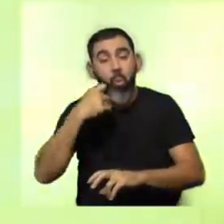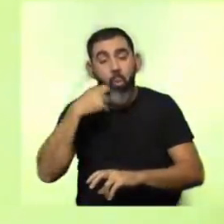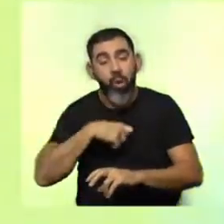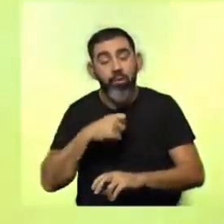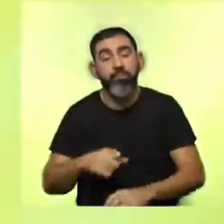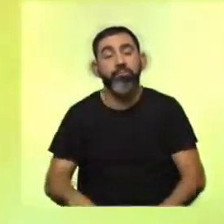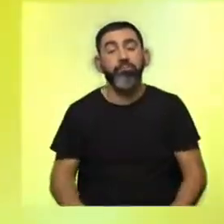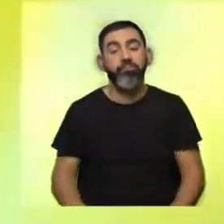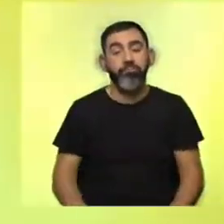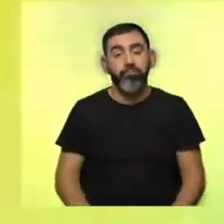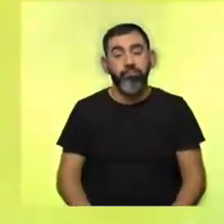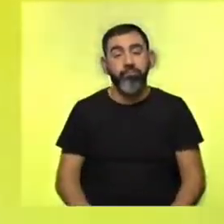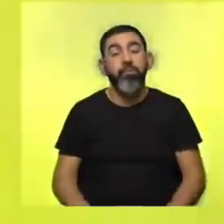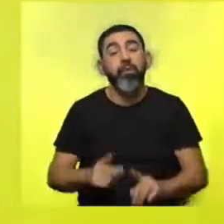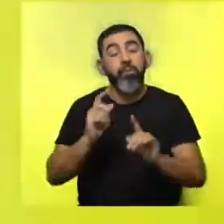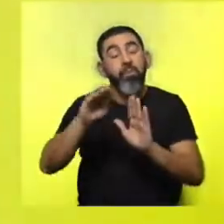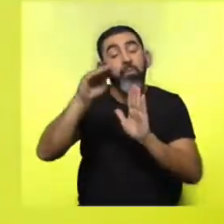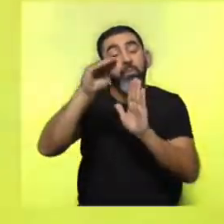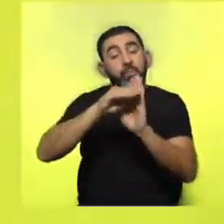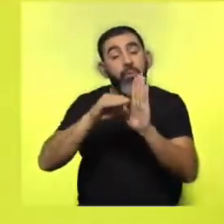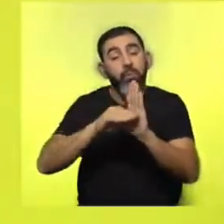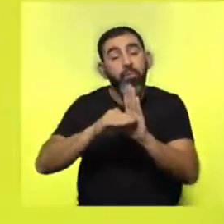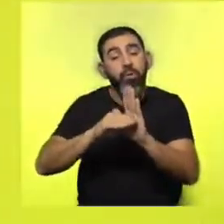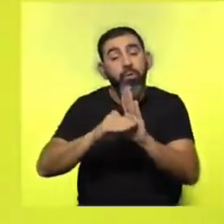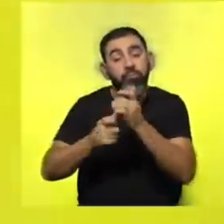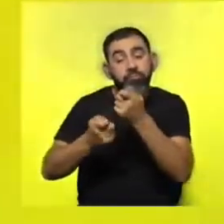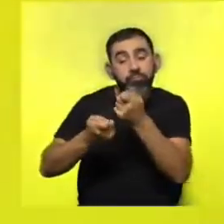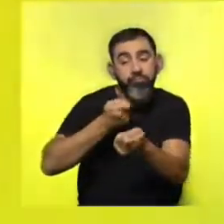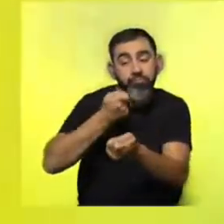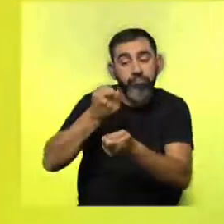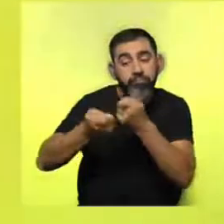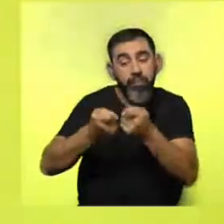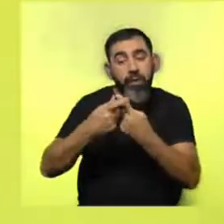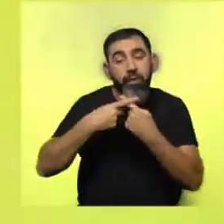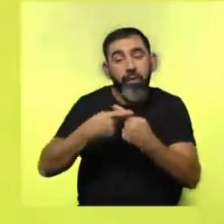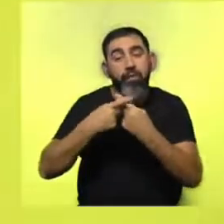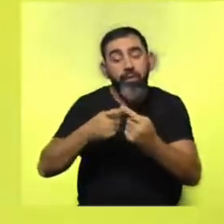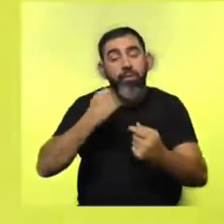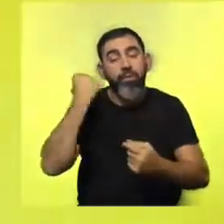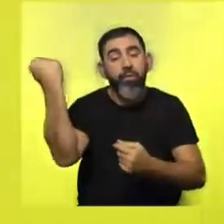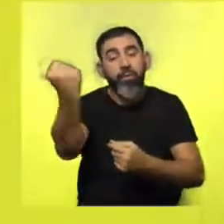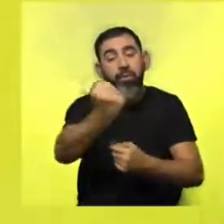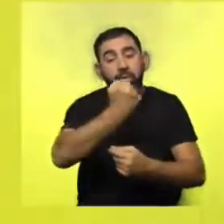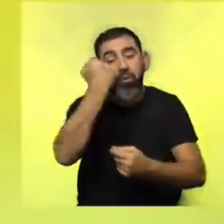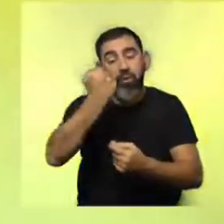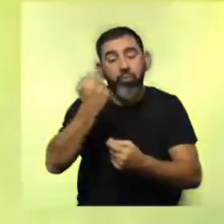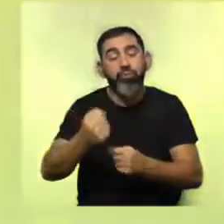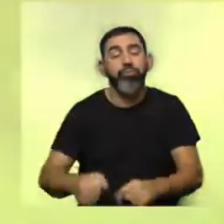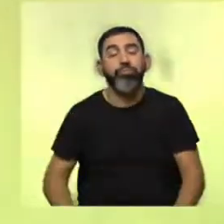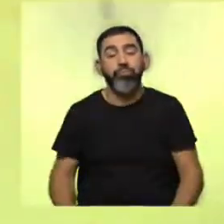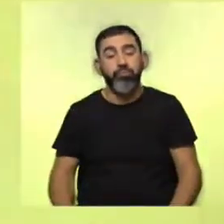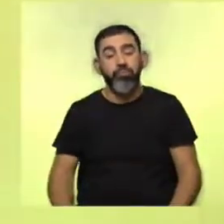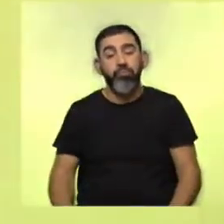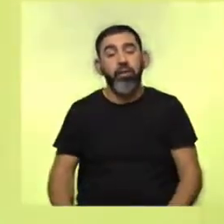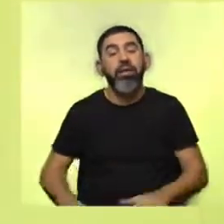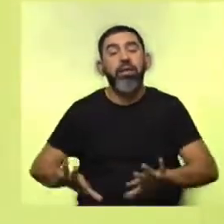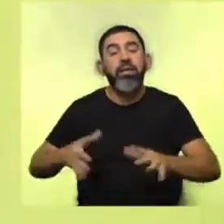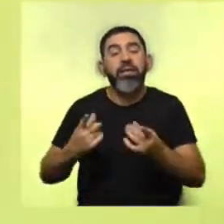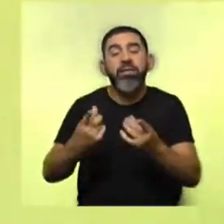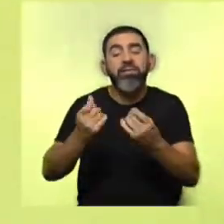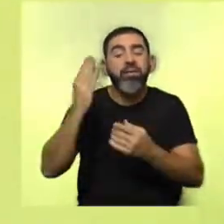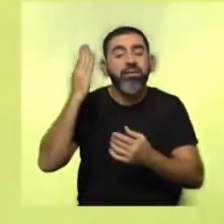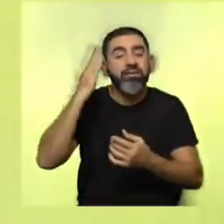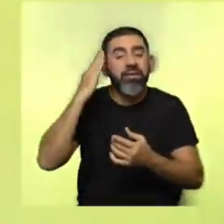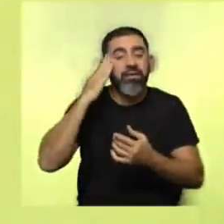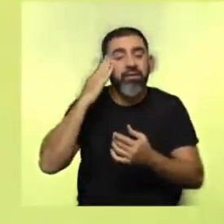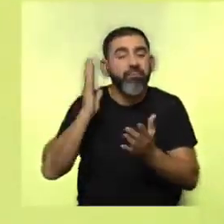queremos invertir este programa también en generar insumos para la discusión de fondo, la profunda, la constructiva, que tenemos que tener en cuenta